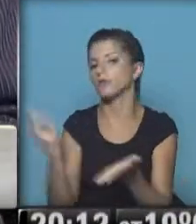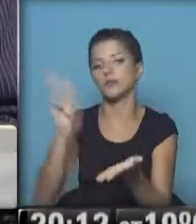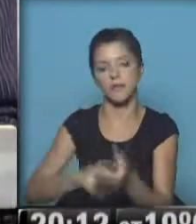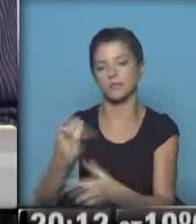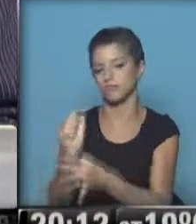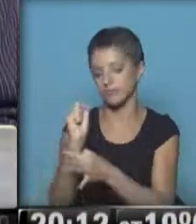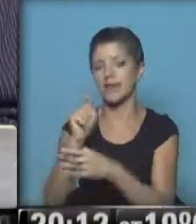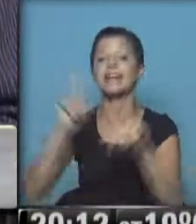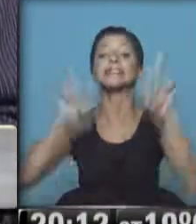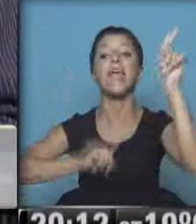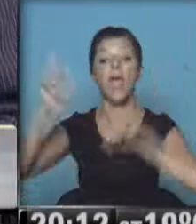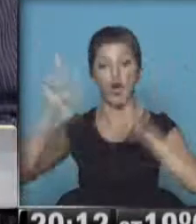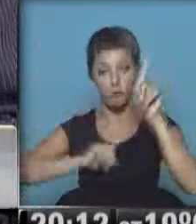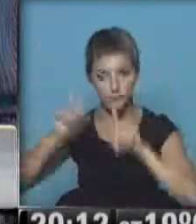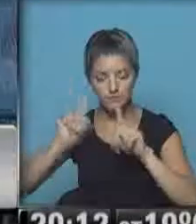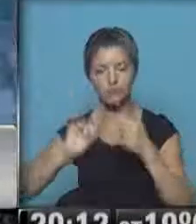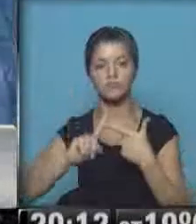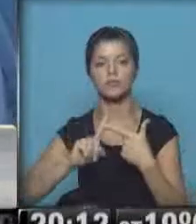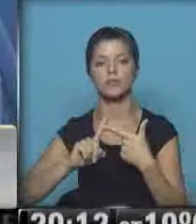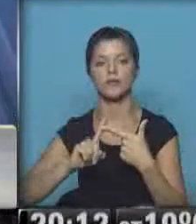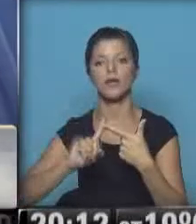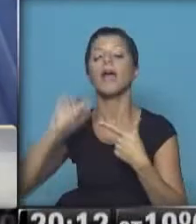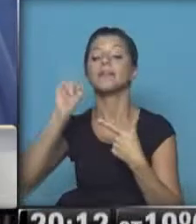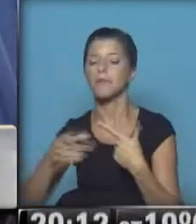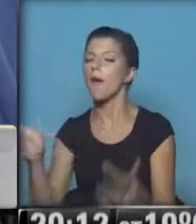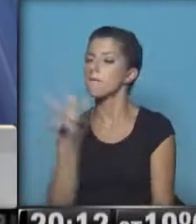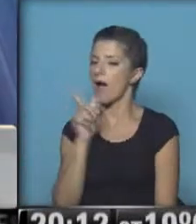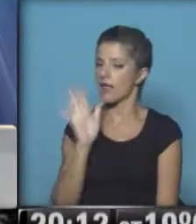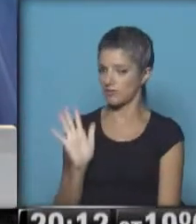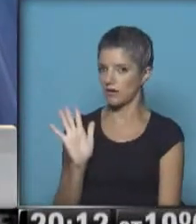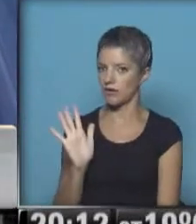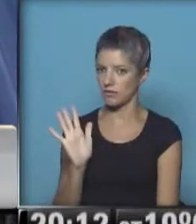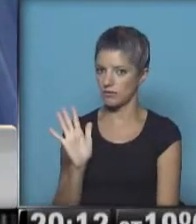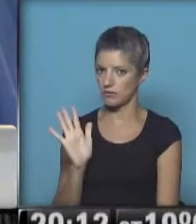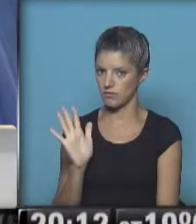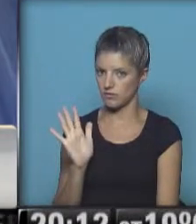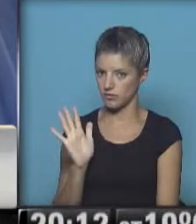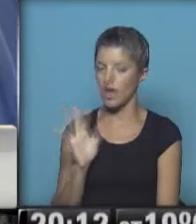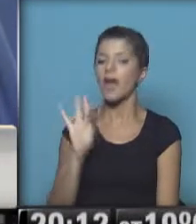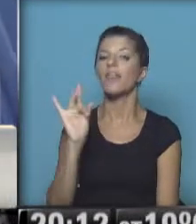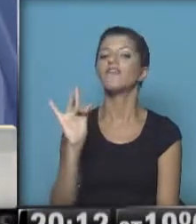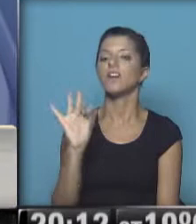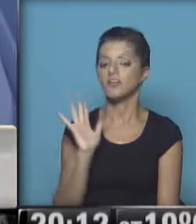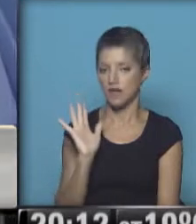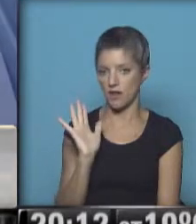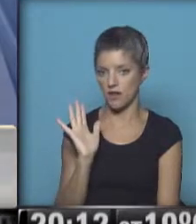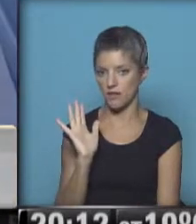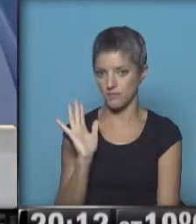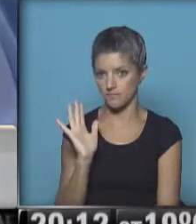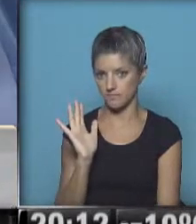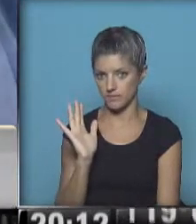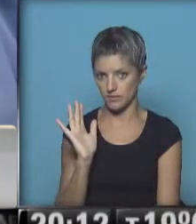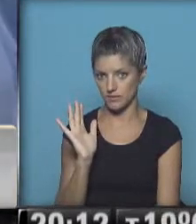Volvió Teo, por ejemplo, por Driussi, y también me da la sensación que es muy difícil que se muevan de